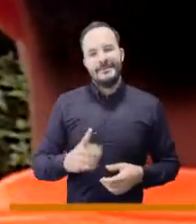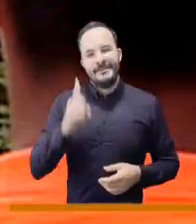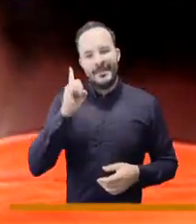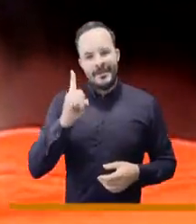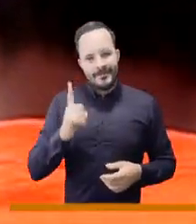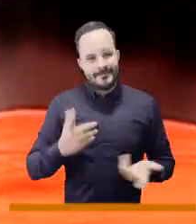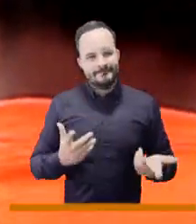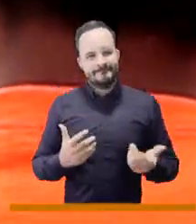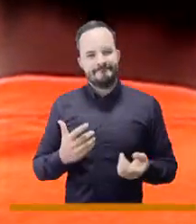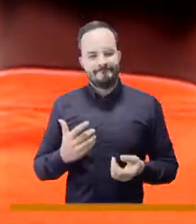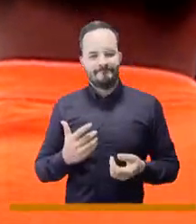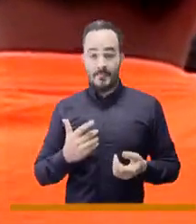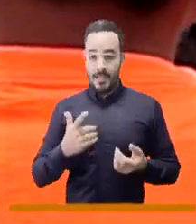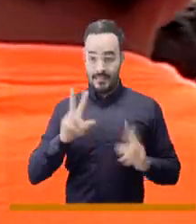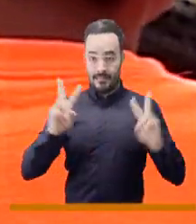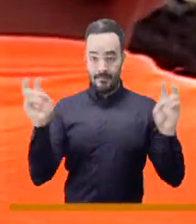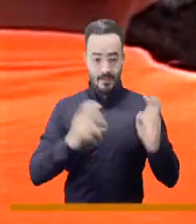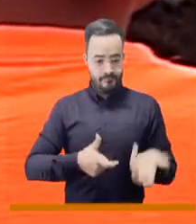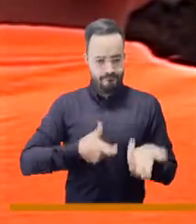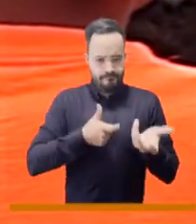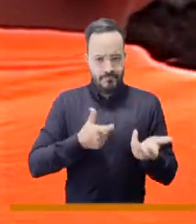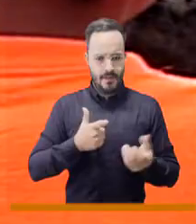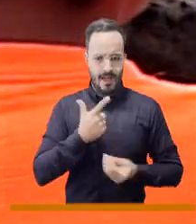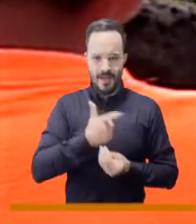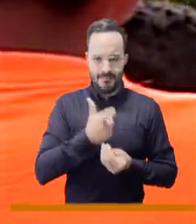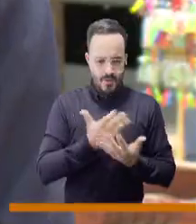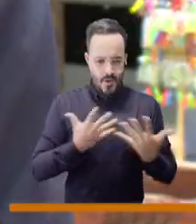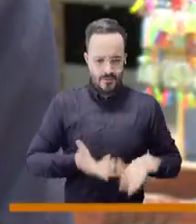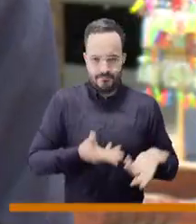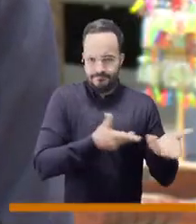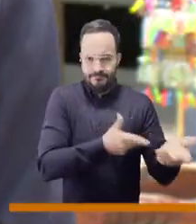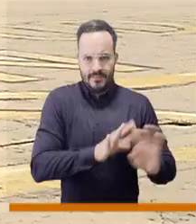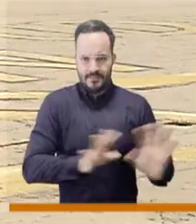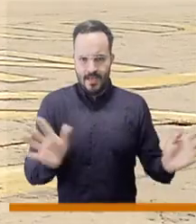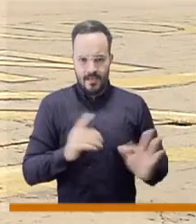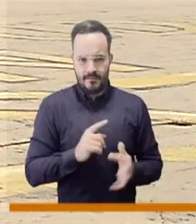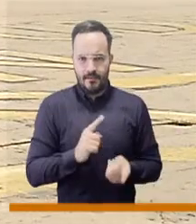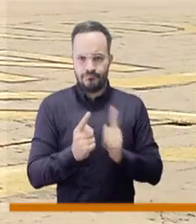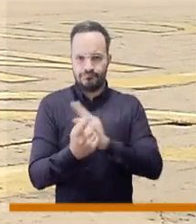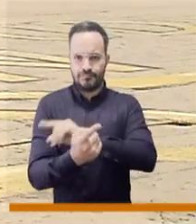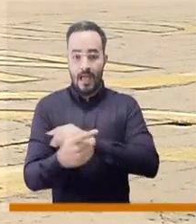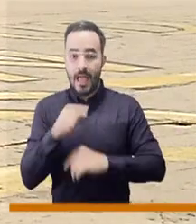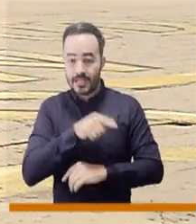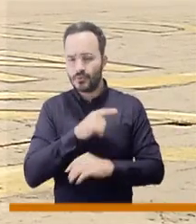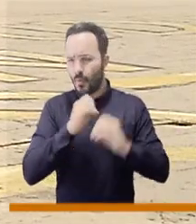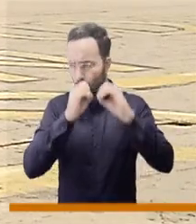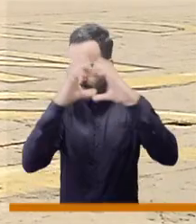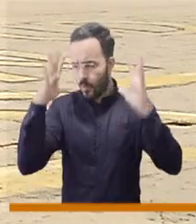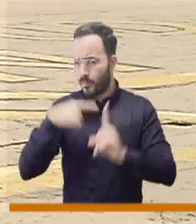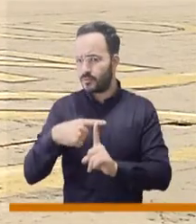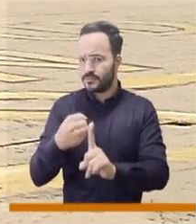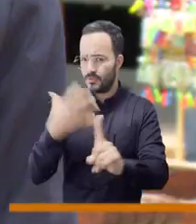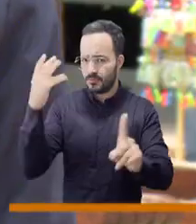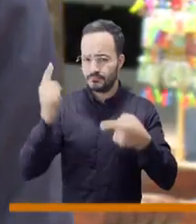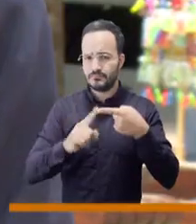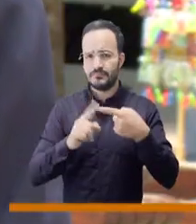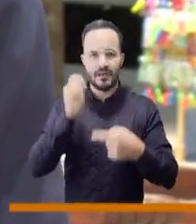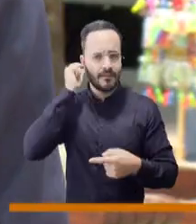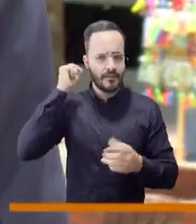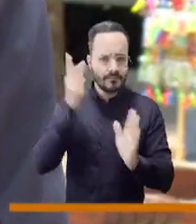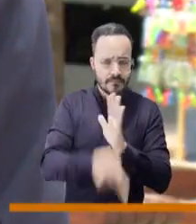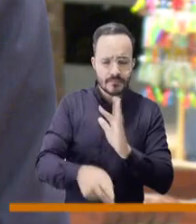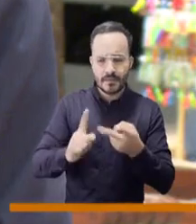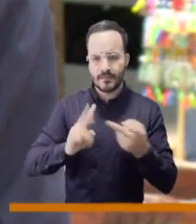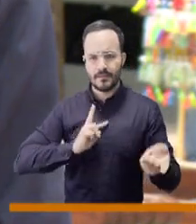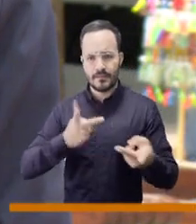haciendo. Pero la desmilitarización de la vida nos ayudaría también a repensarnos la problemática tan grave de los